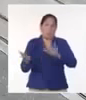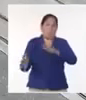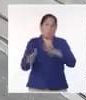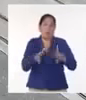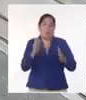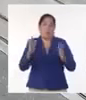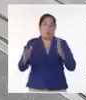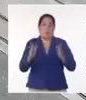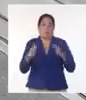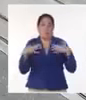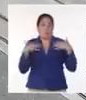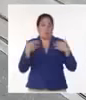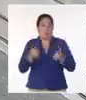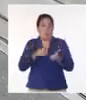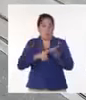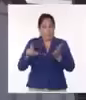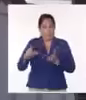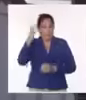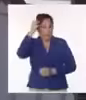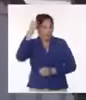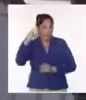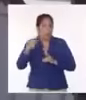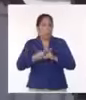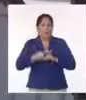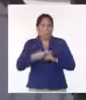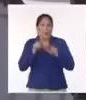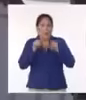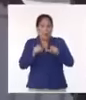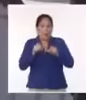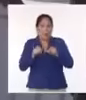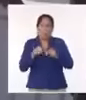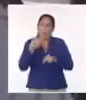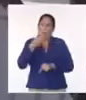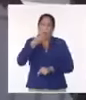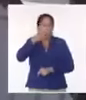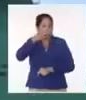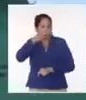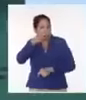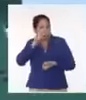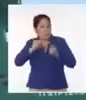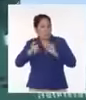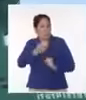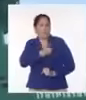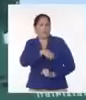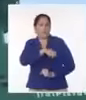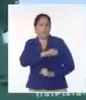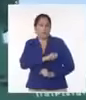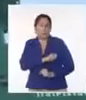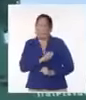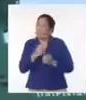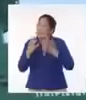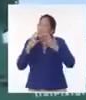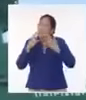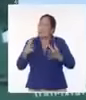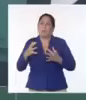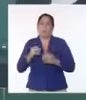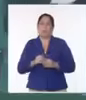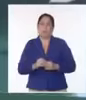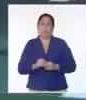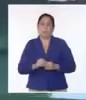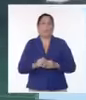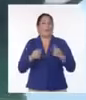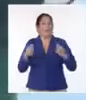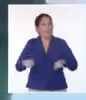La dirección del partido, el Estado y el gobierno han instado a elevar la vigilancia y el control popular. Es imprescindible un papel más activo de